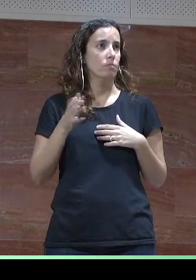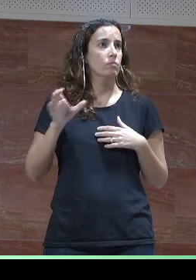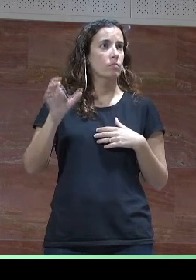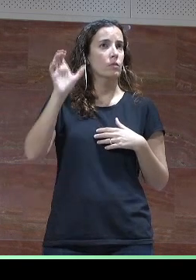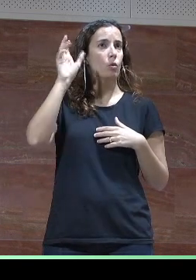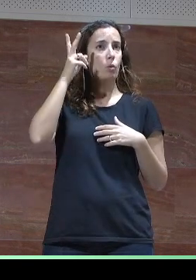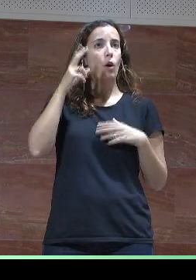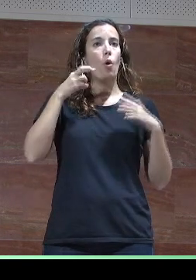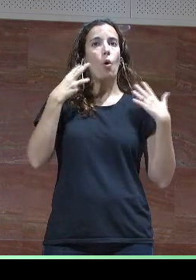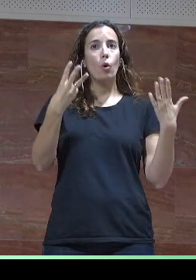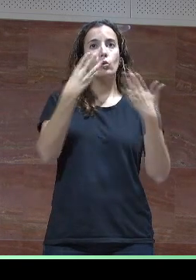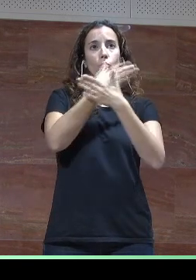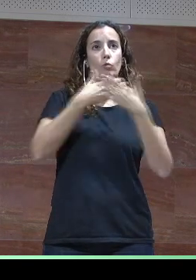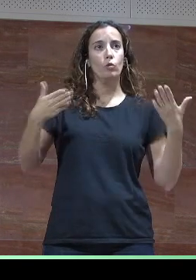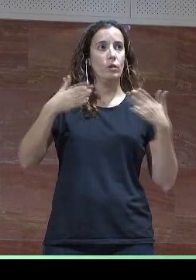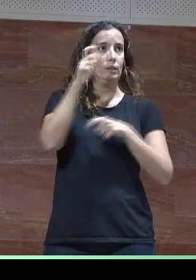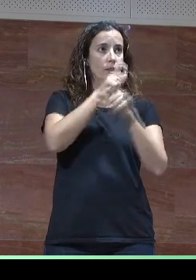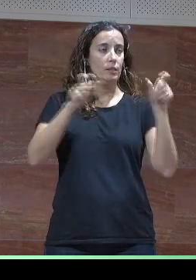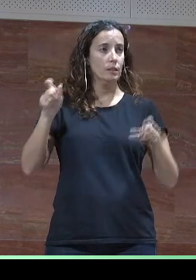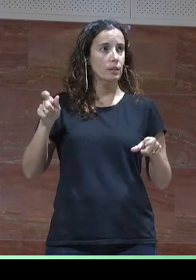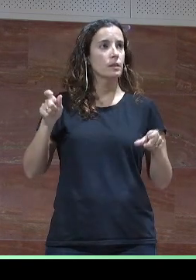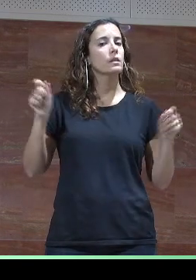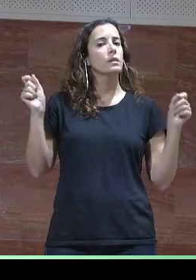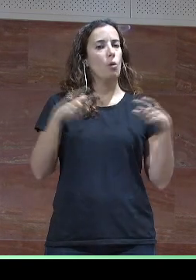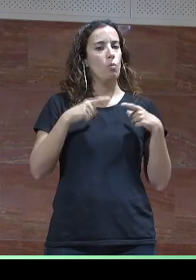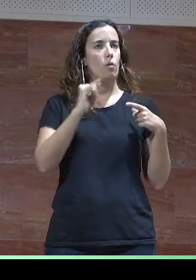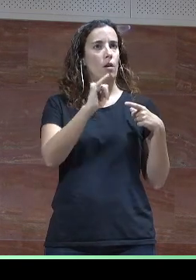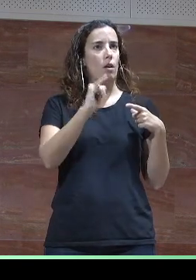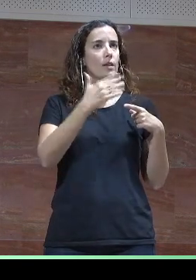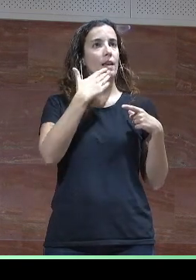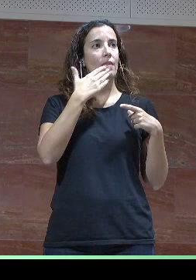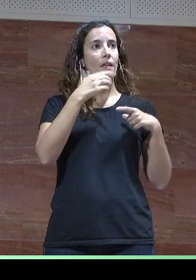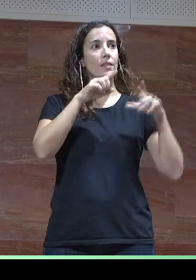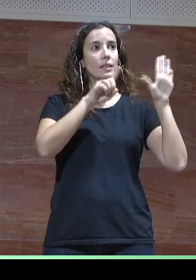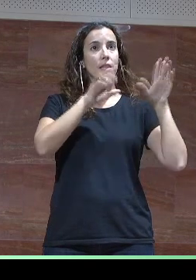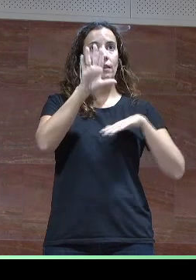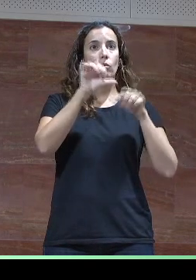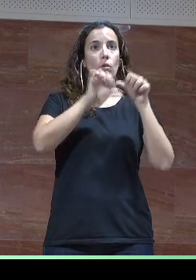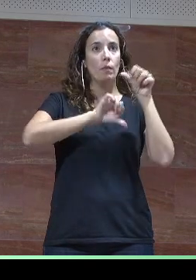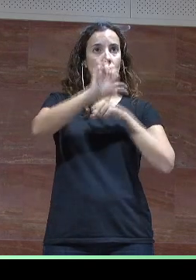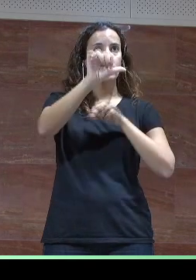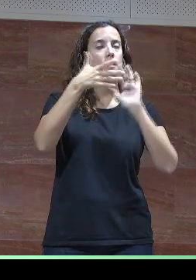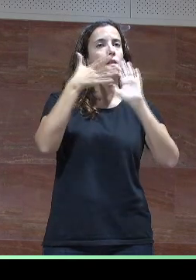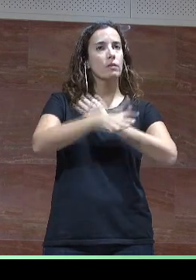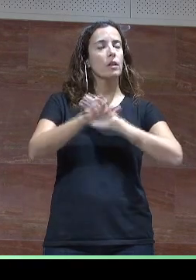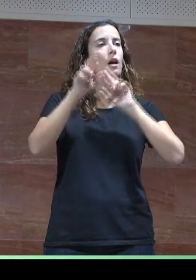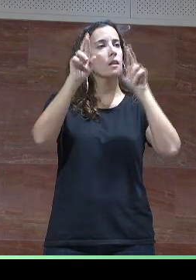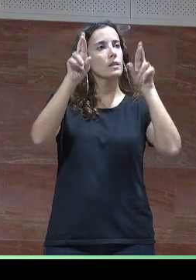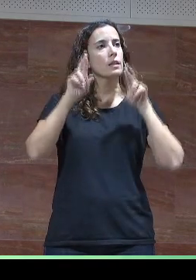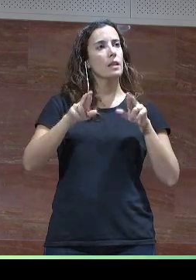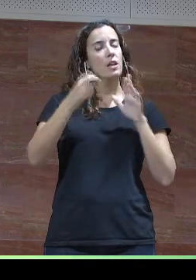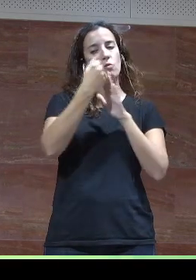que tiene 8 millones de habitantes, tú tienes un seguro en el que a partir de los 65 años tú tienes en las residencias de una lista